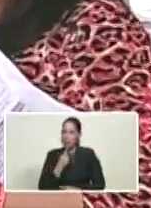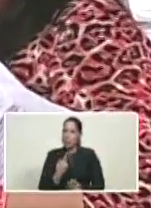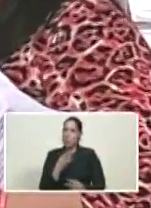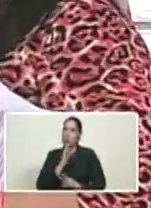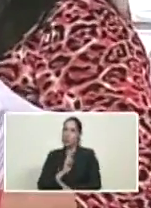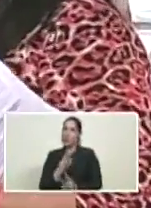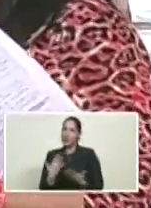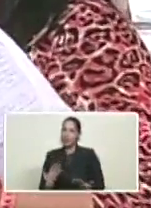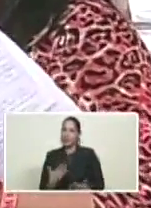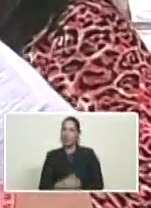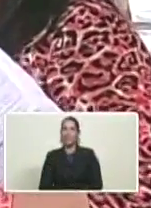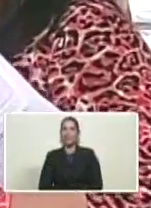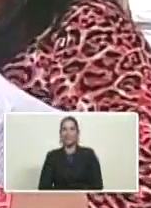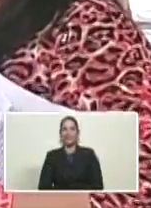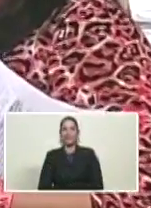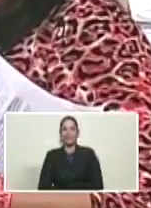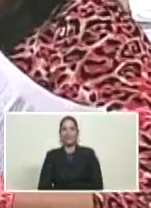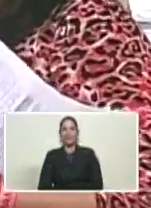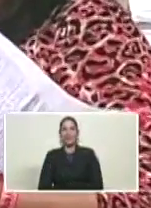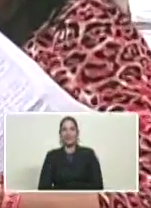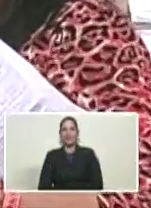tenemos el plan...